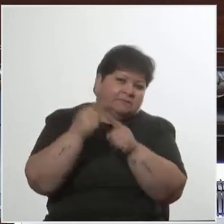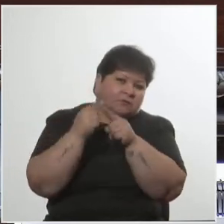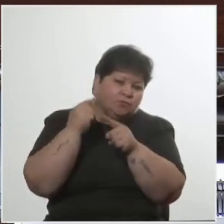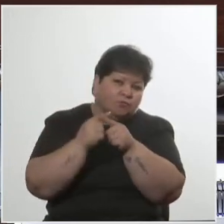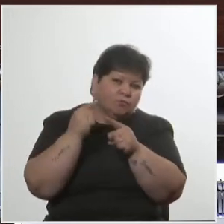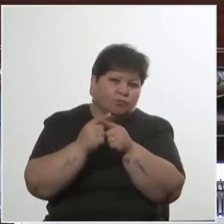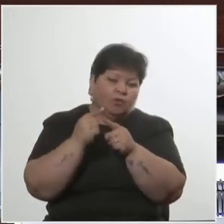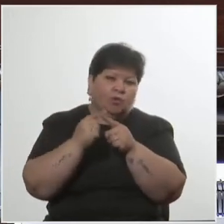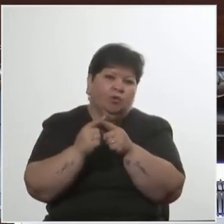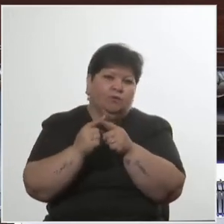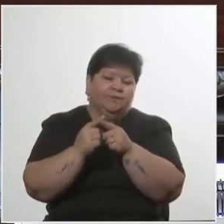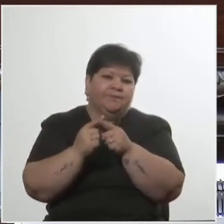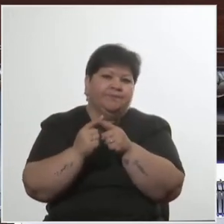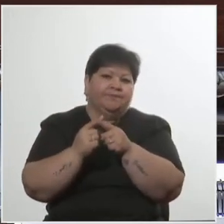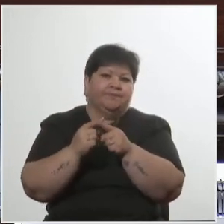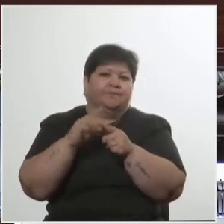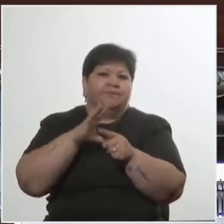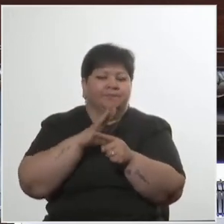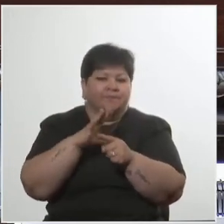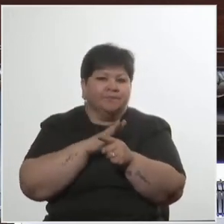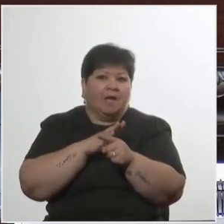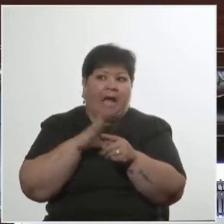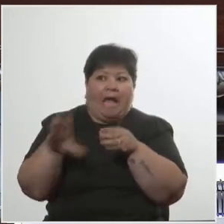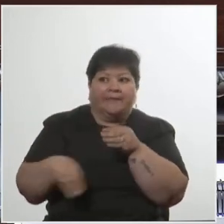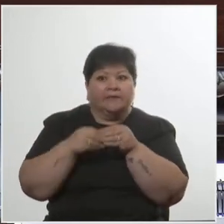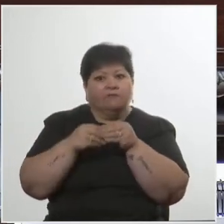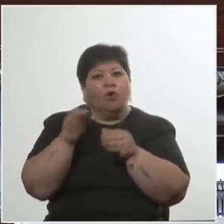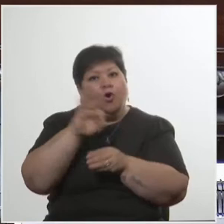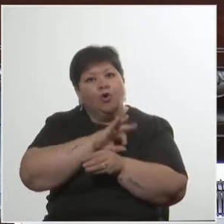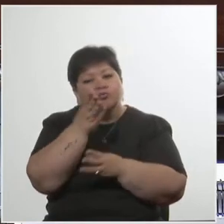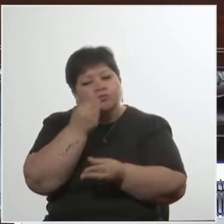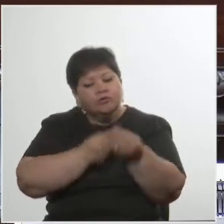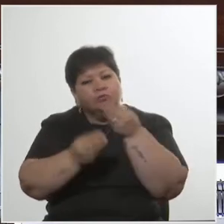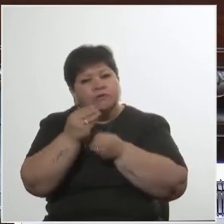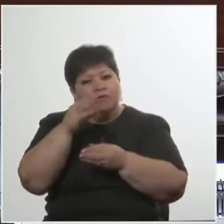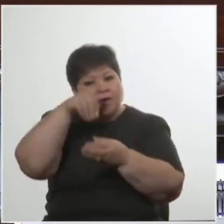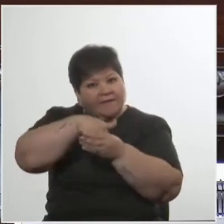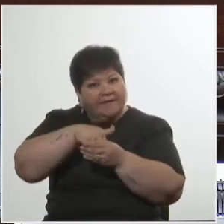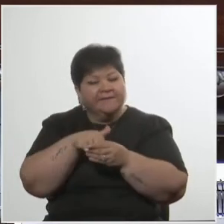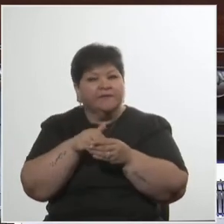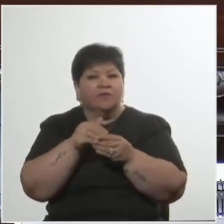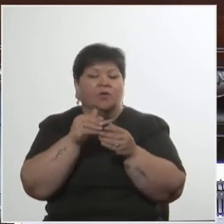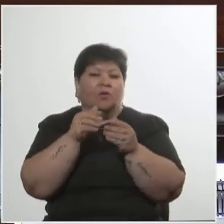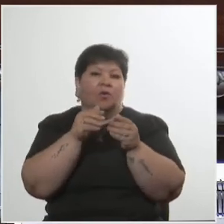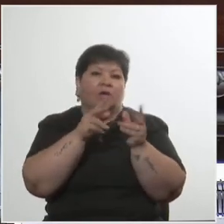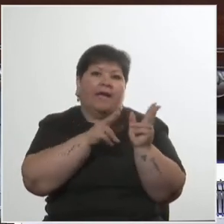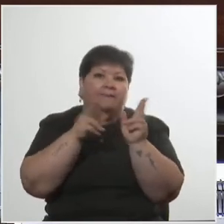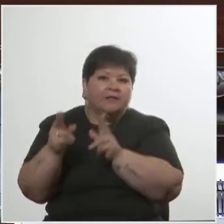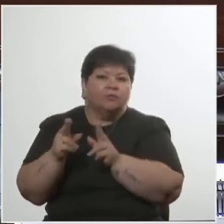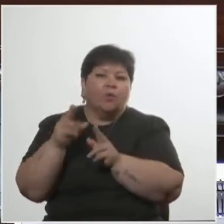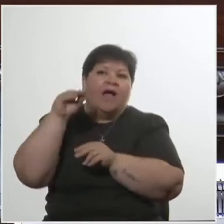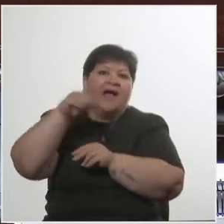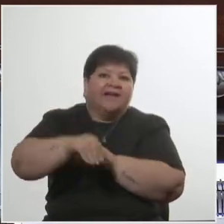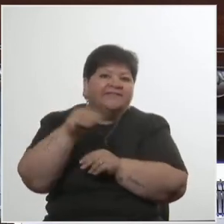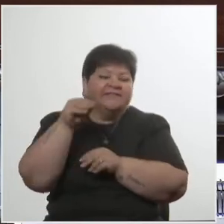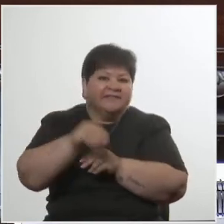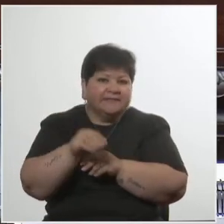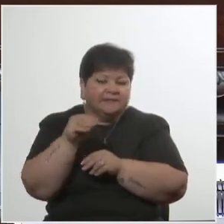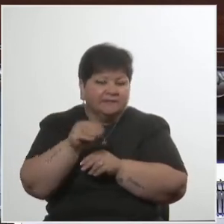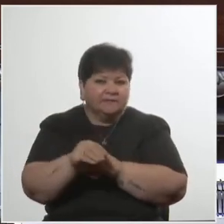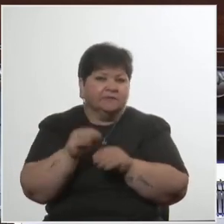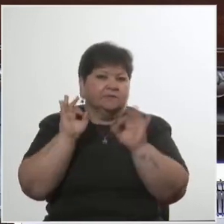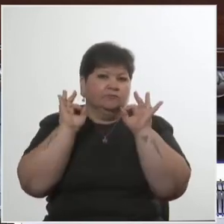la mesa Tendrá 15 minutos si hay aditivos o sustitutivo dentro de esos capítulos la mesa lo alertará y